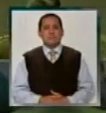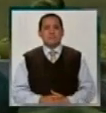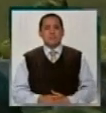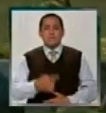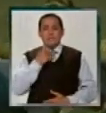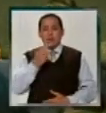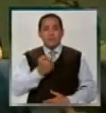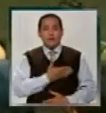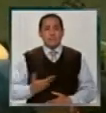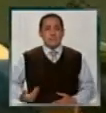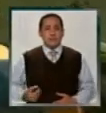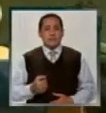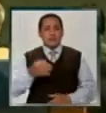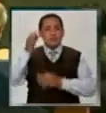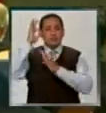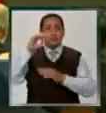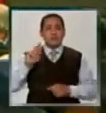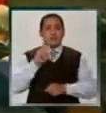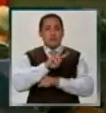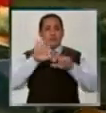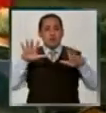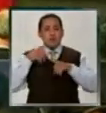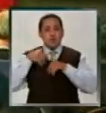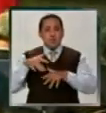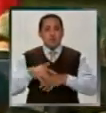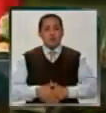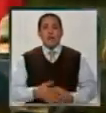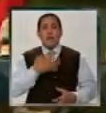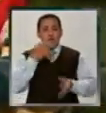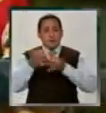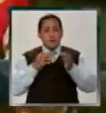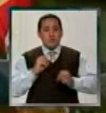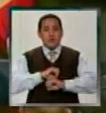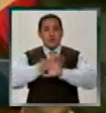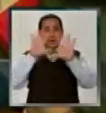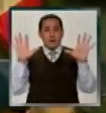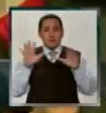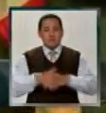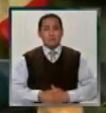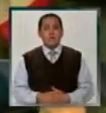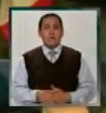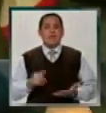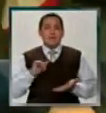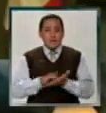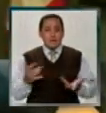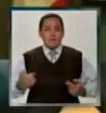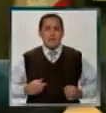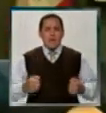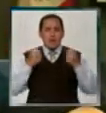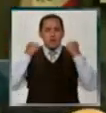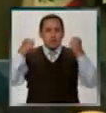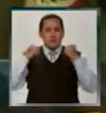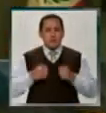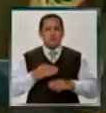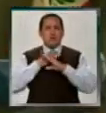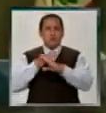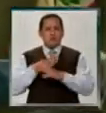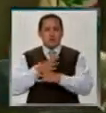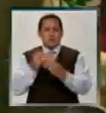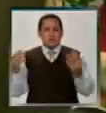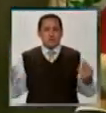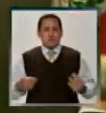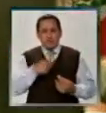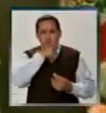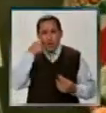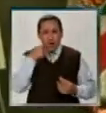28 de julio, ha manifestado con una claridad de que la lucha contra el tráfico ilícito de las